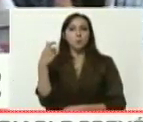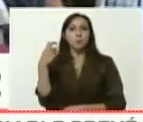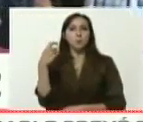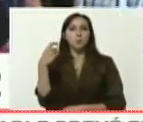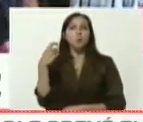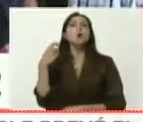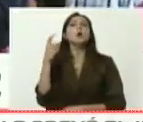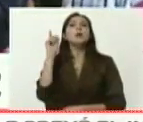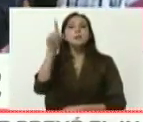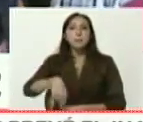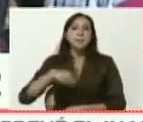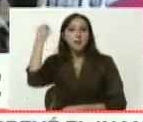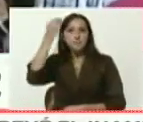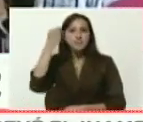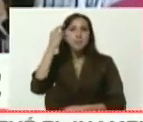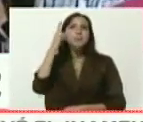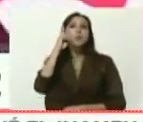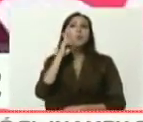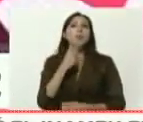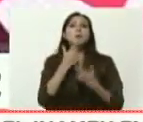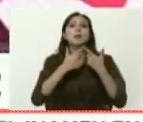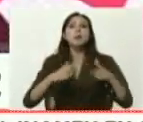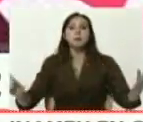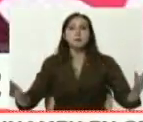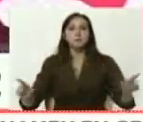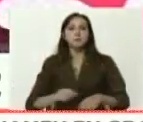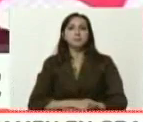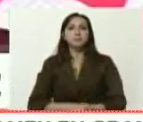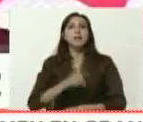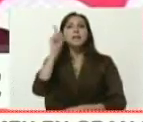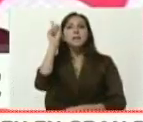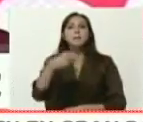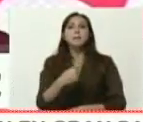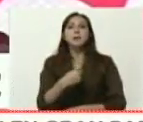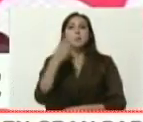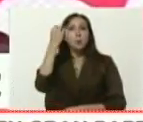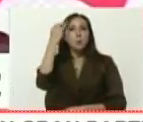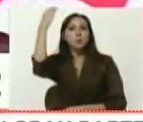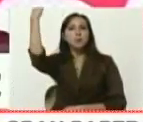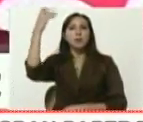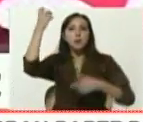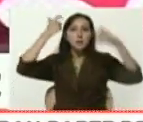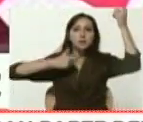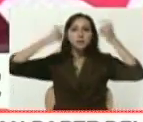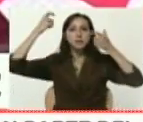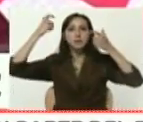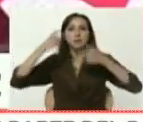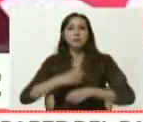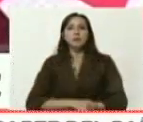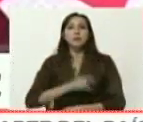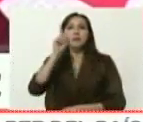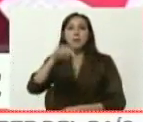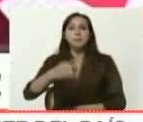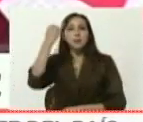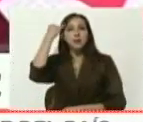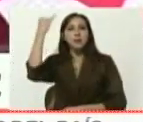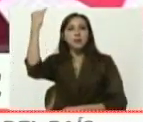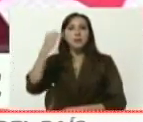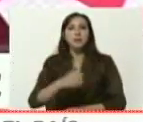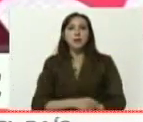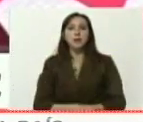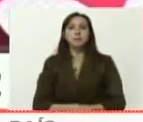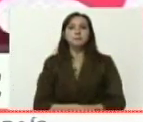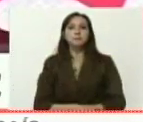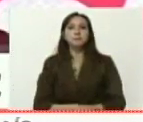pensamiento bolivariano, por el legado del comandante Chávez, por las ideas de Marx y